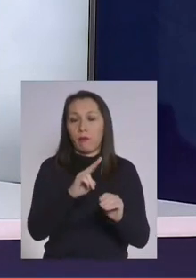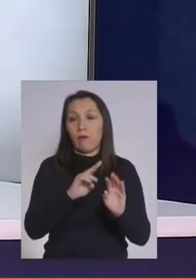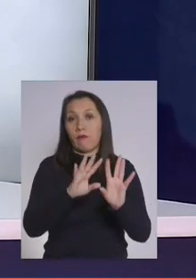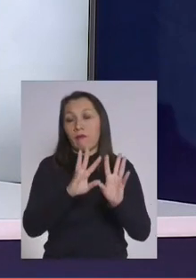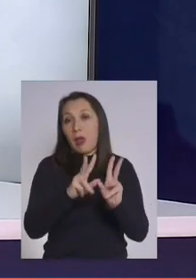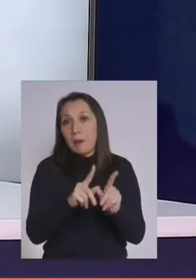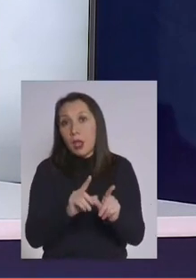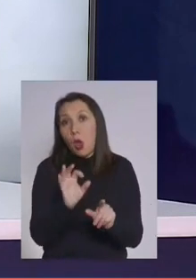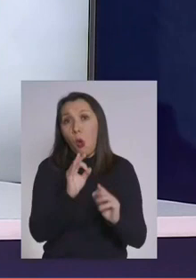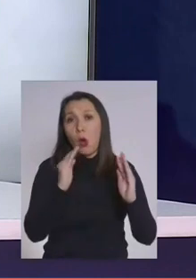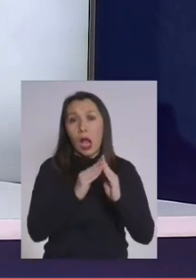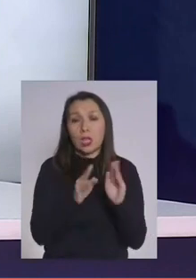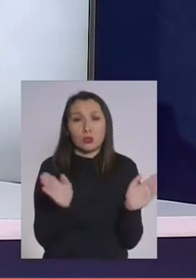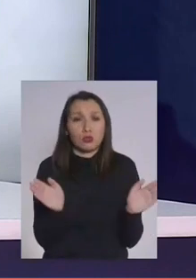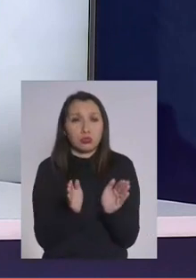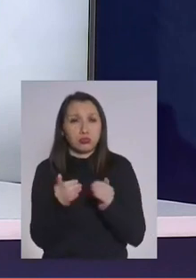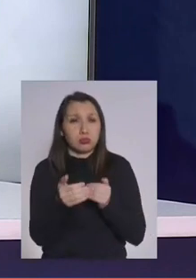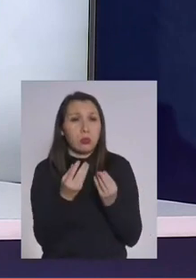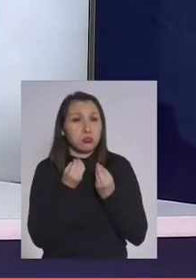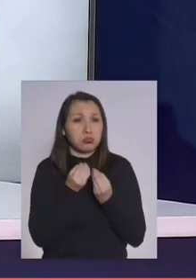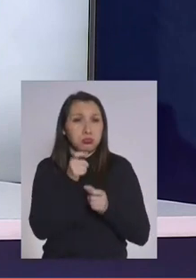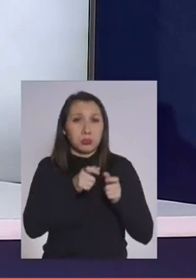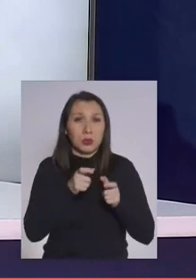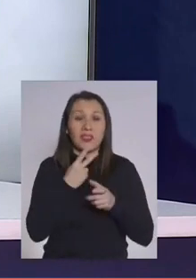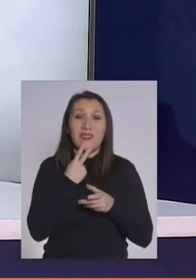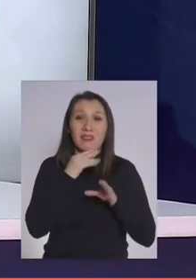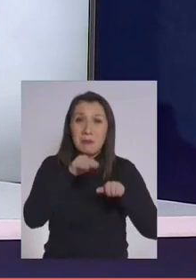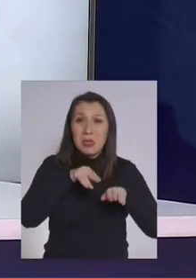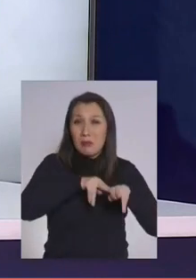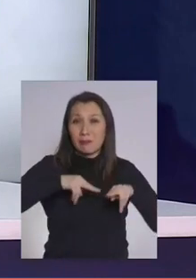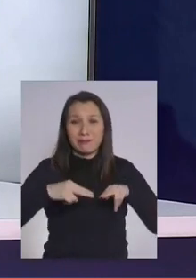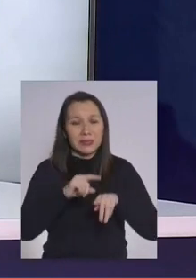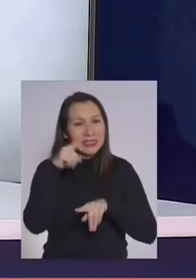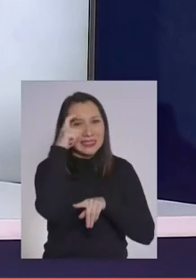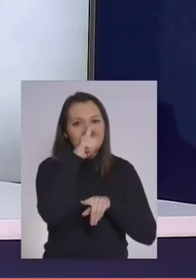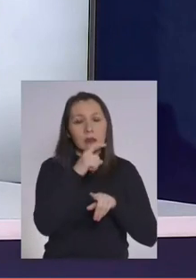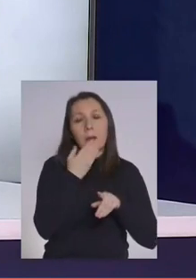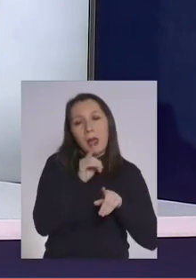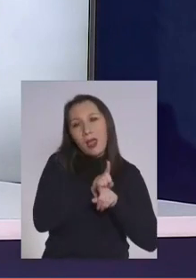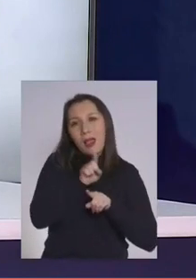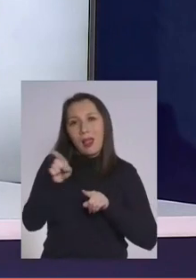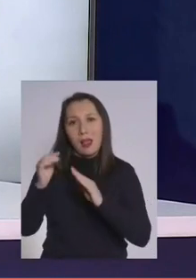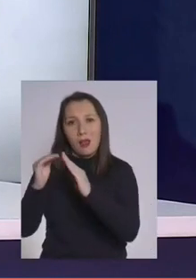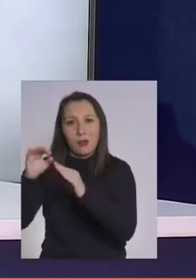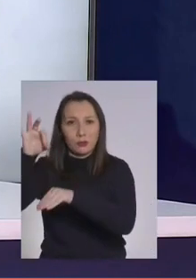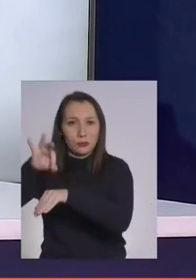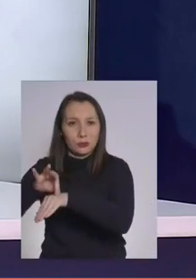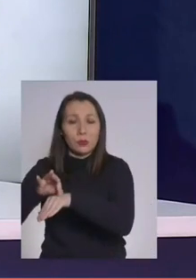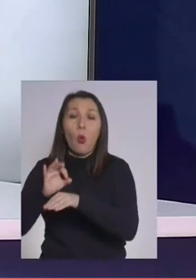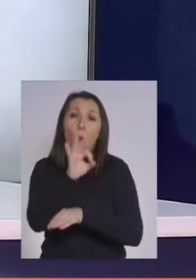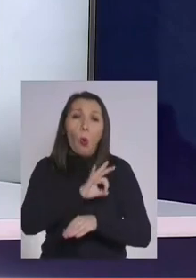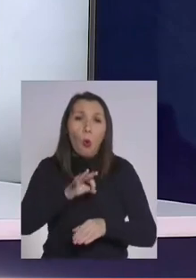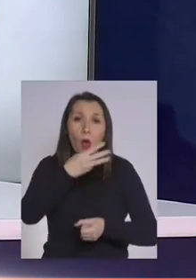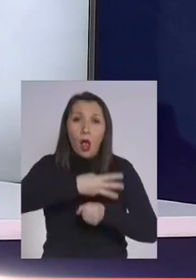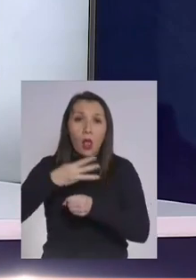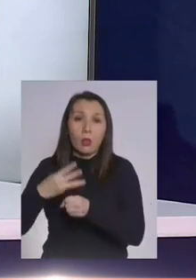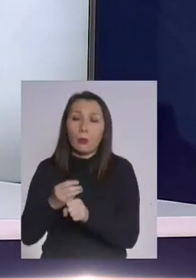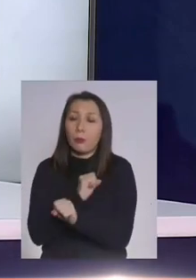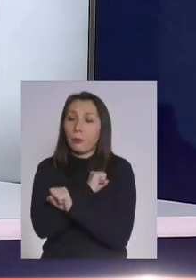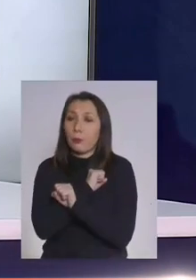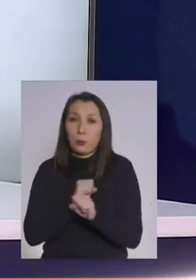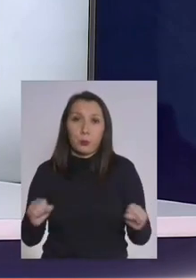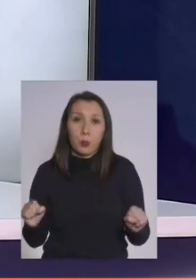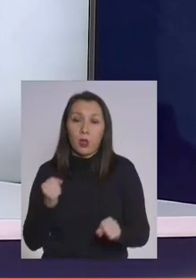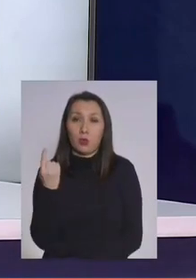si tiene un hogar pequeño con muchas personas que vienen adentro de él o si existen adultos mayores que no puedan realizar